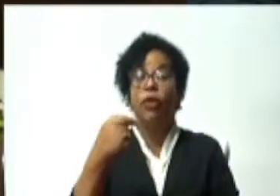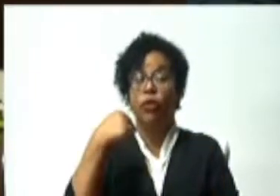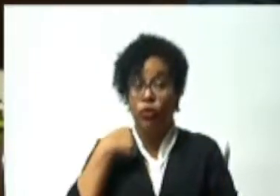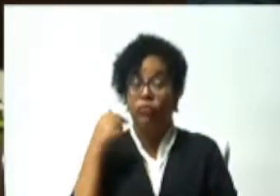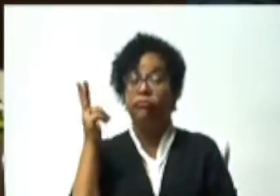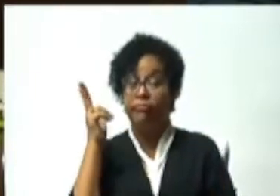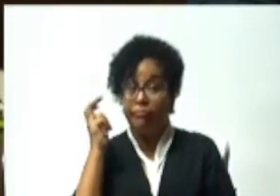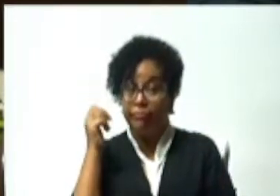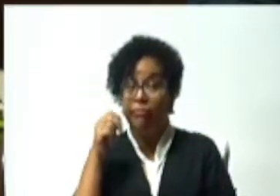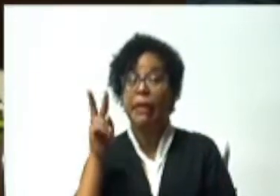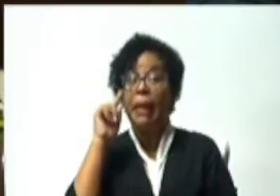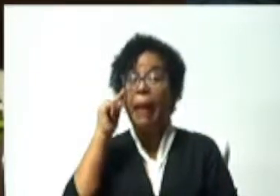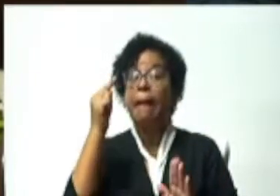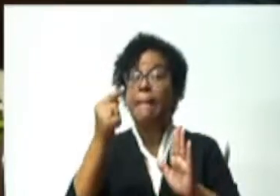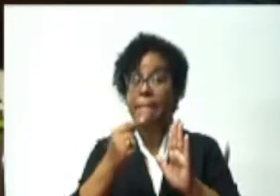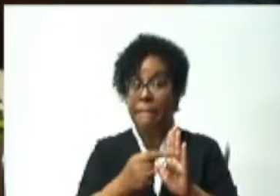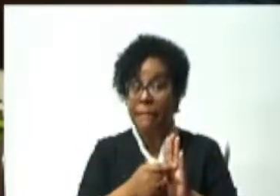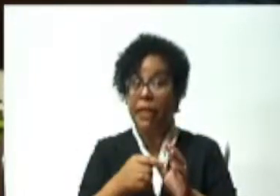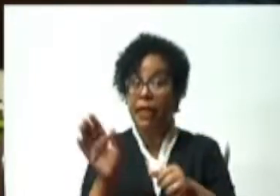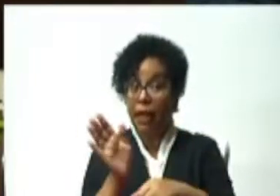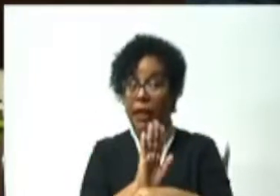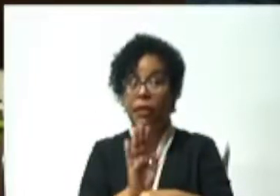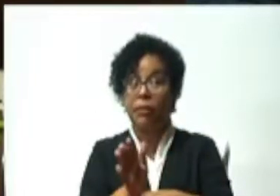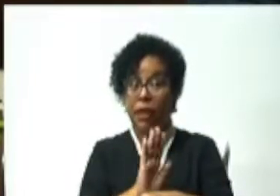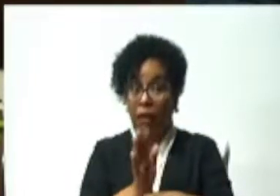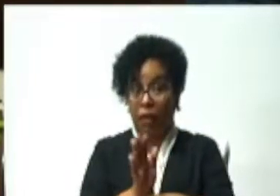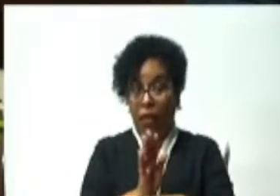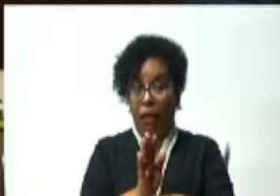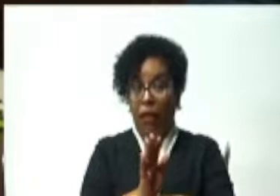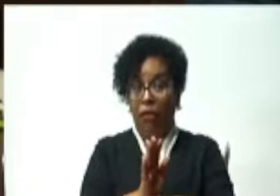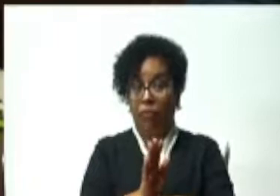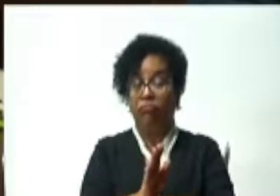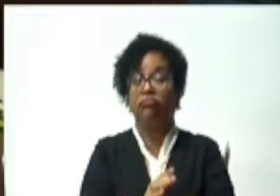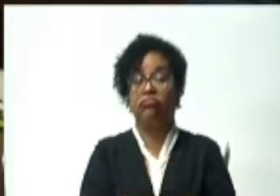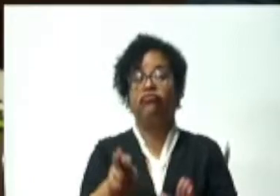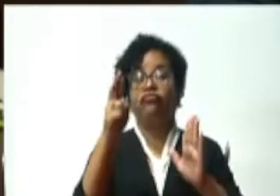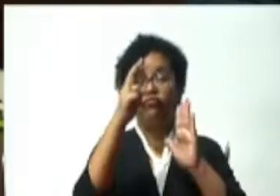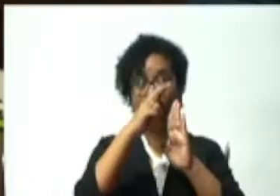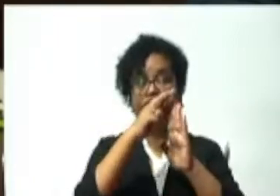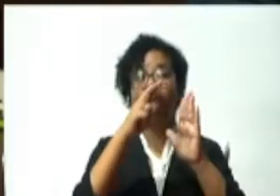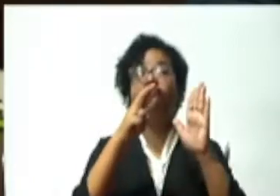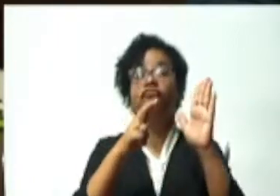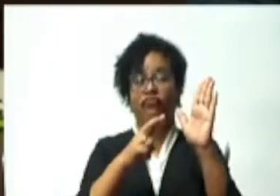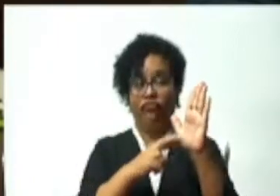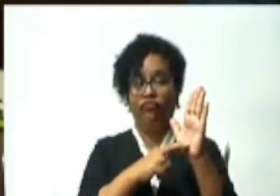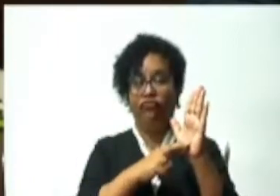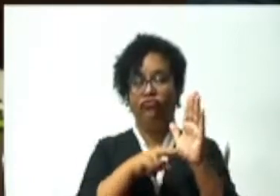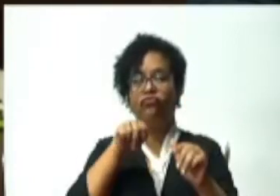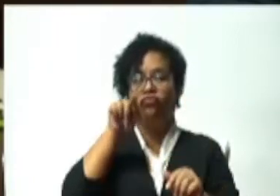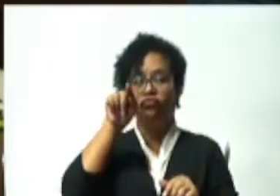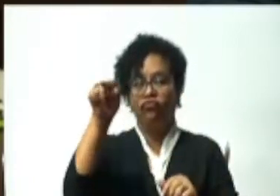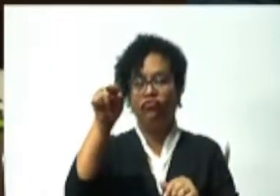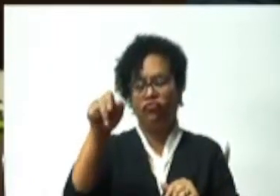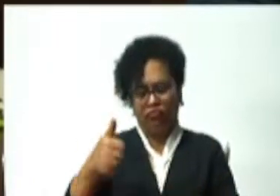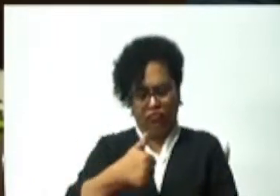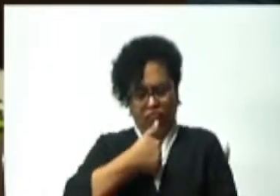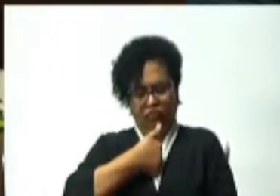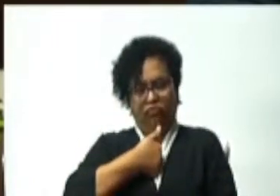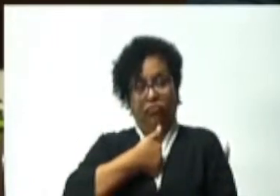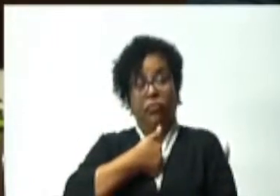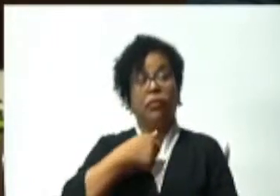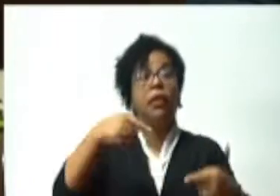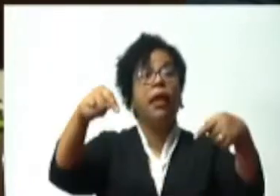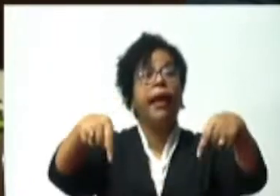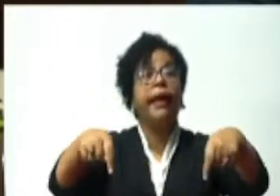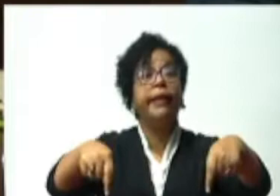video, que las reglas allá las pone él, aquí las reglas las ponemos nosotros. ¿Usted me